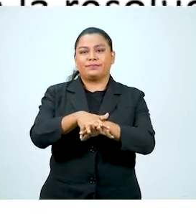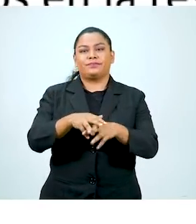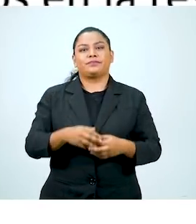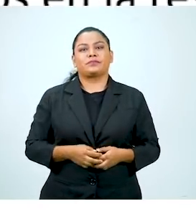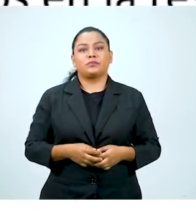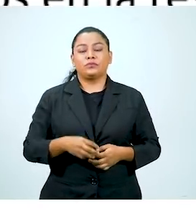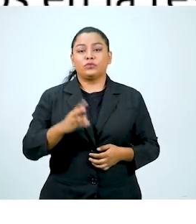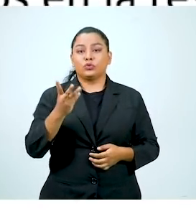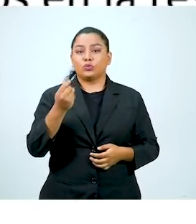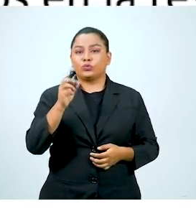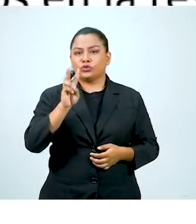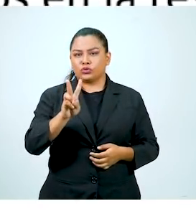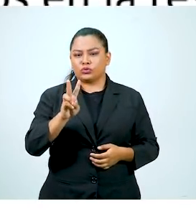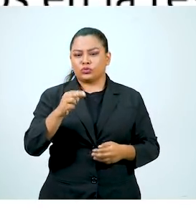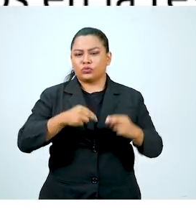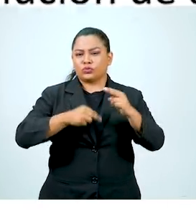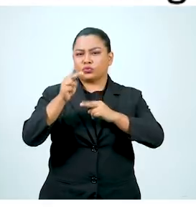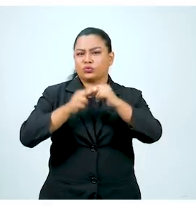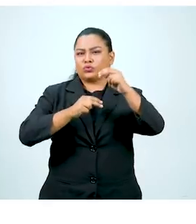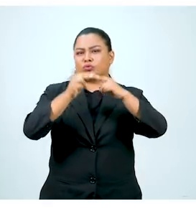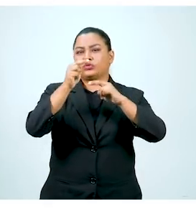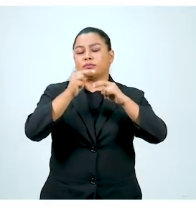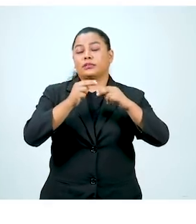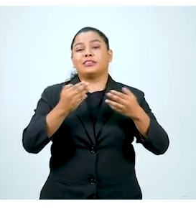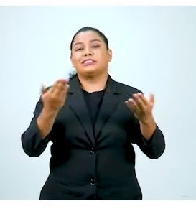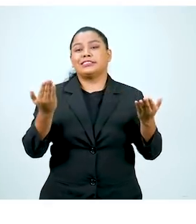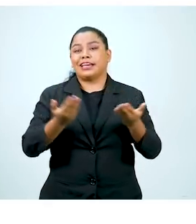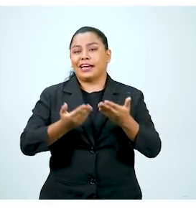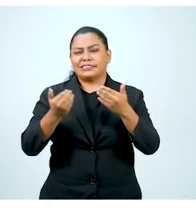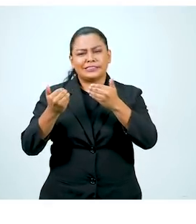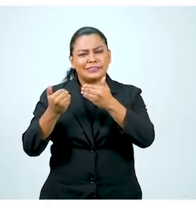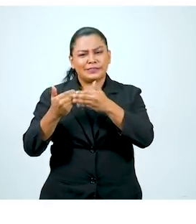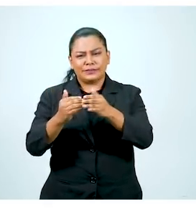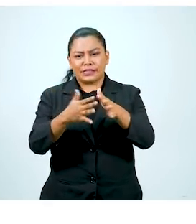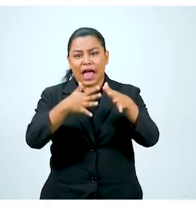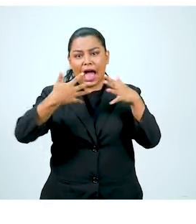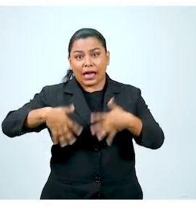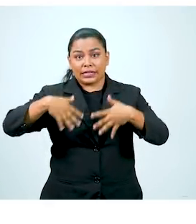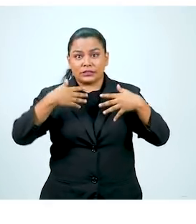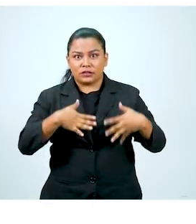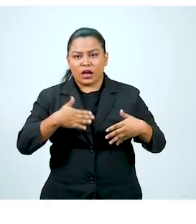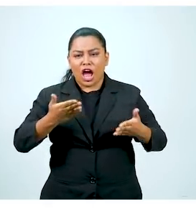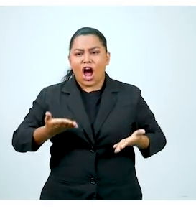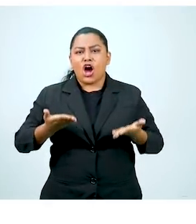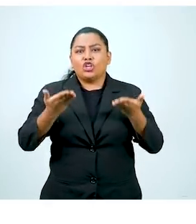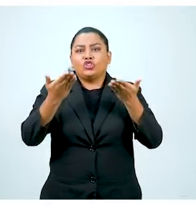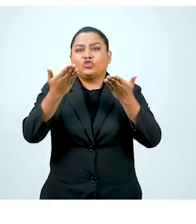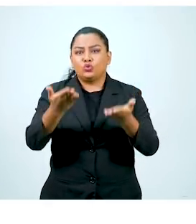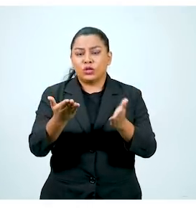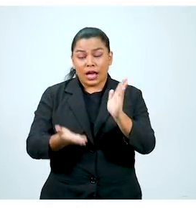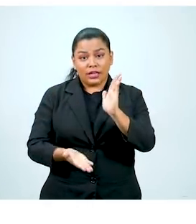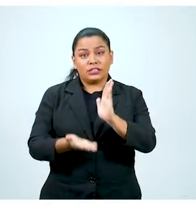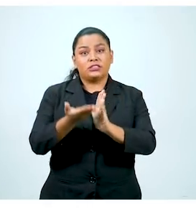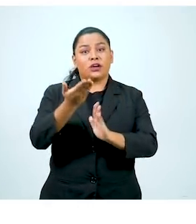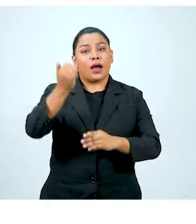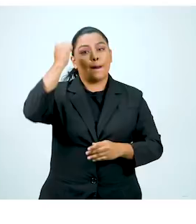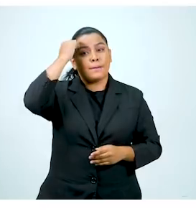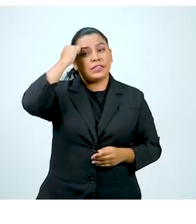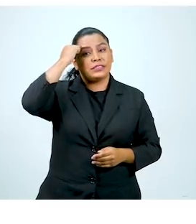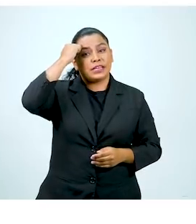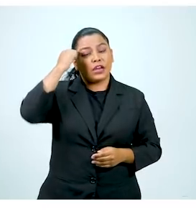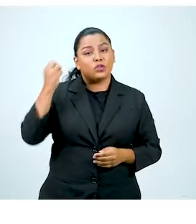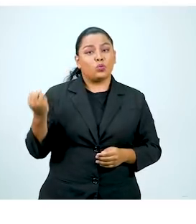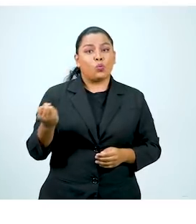Número 2. Construcción. Se ejecutan diversas actividades que ayudarán en el desarrollo de